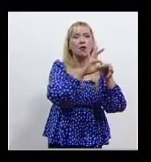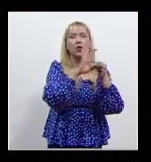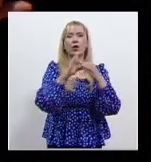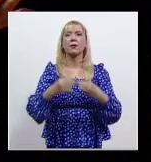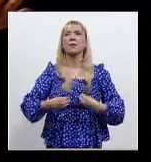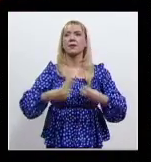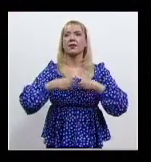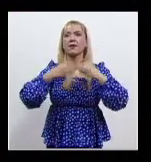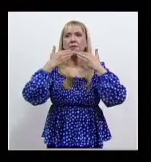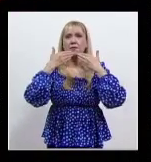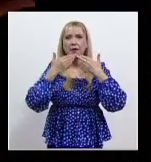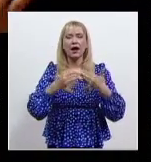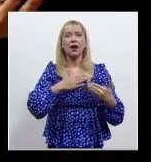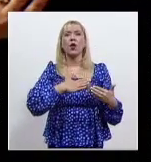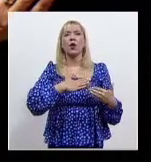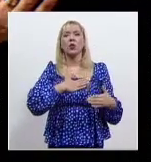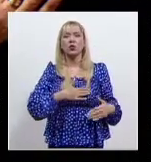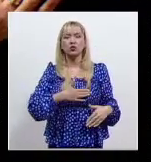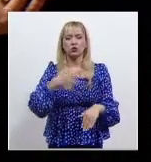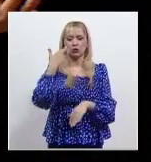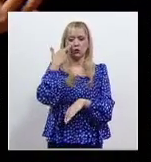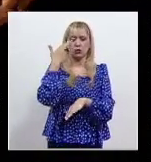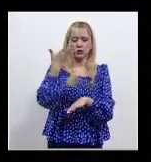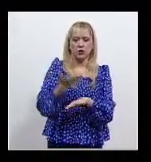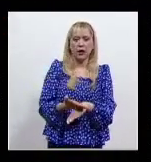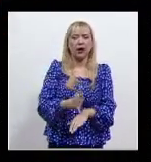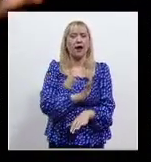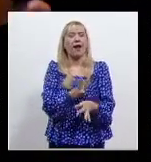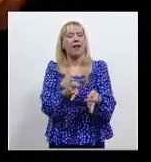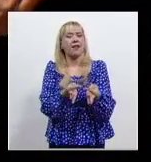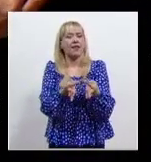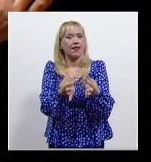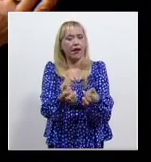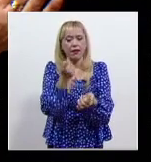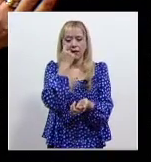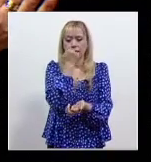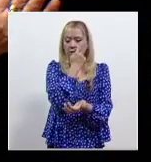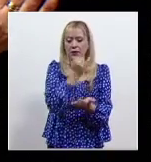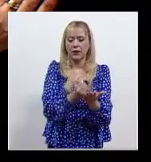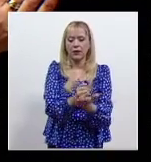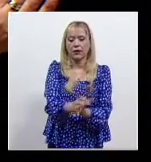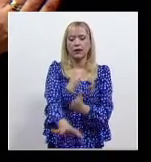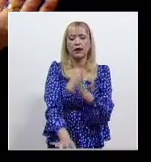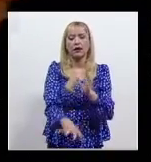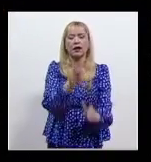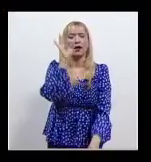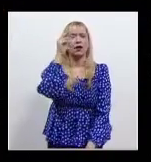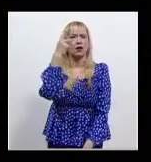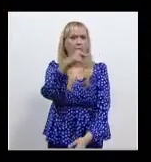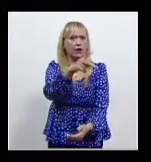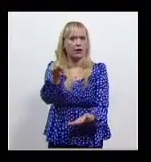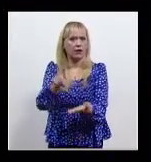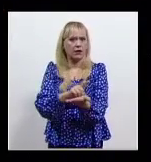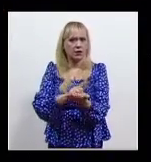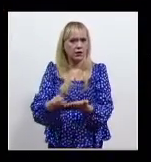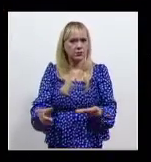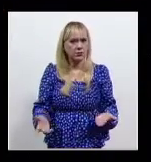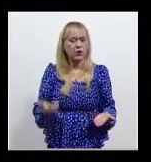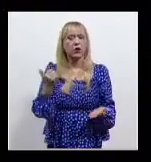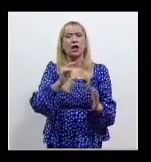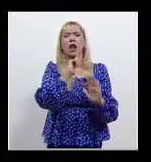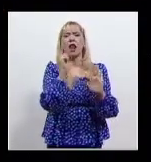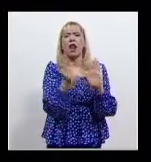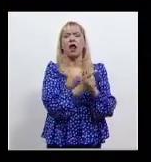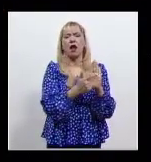llevar a una democracia más responsable y con mayor calidad, a instituciones más sólidas, a un Estado de Derecho más